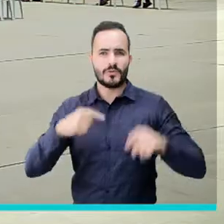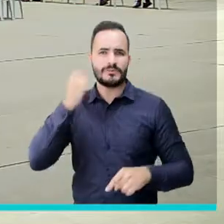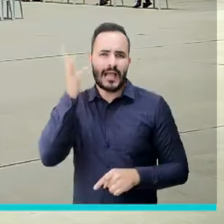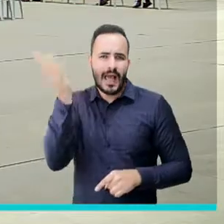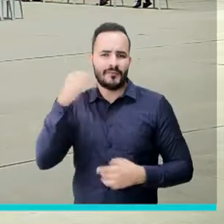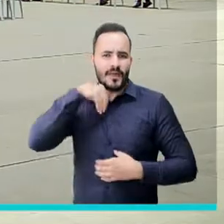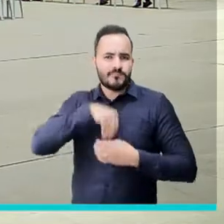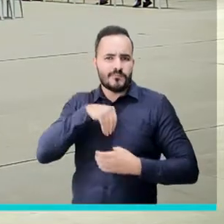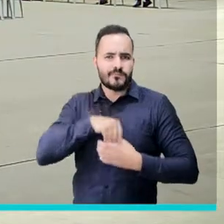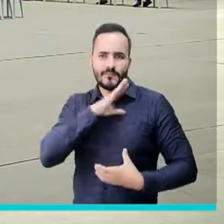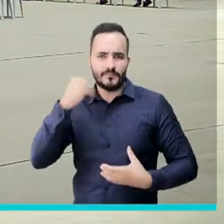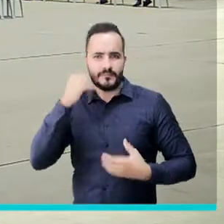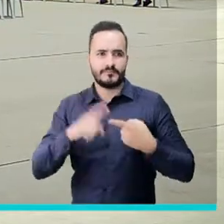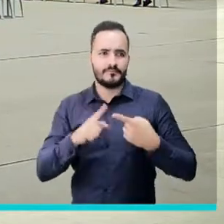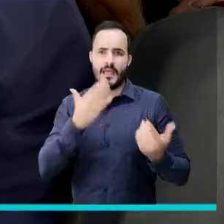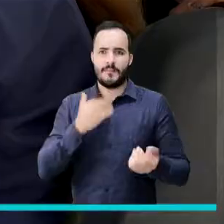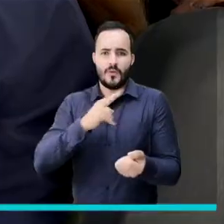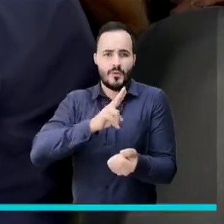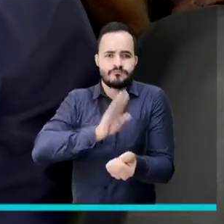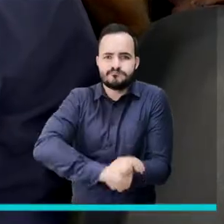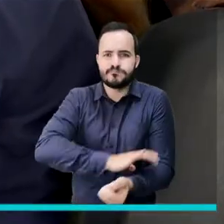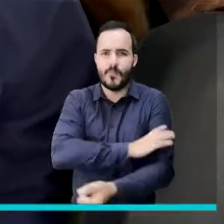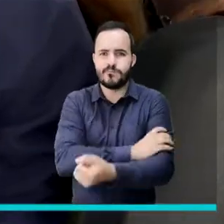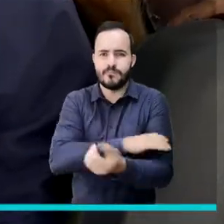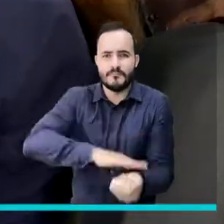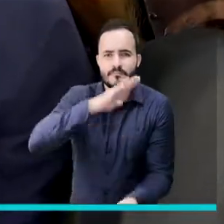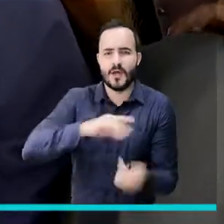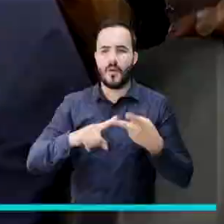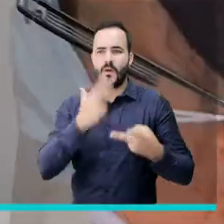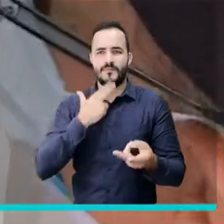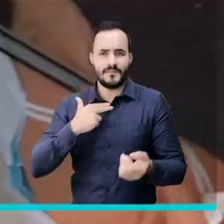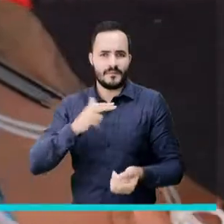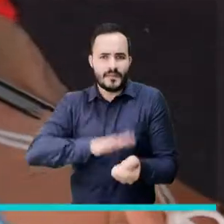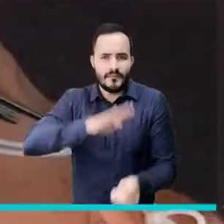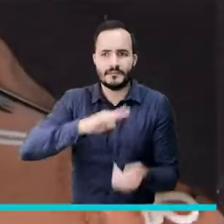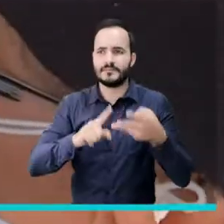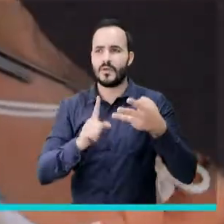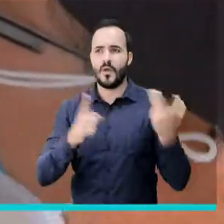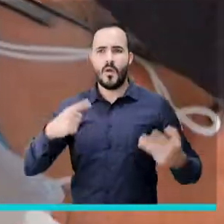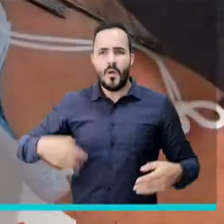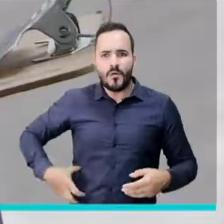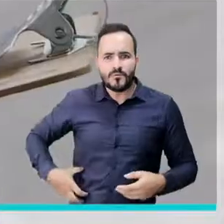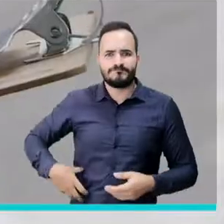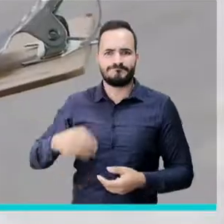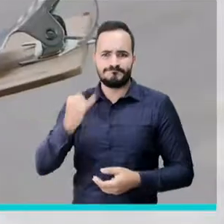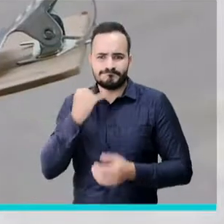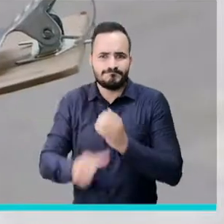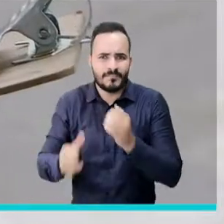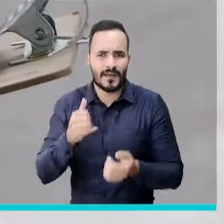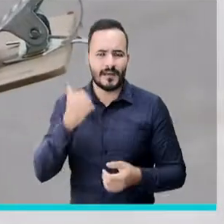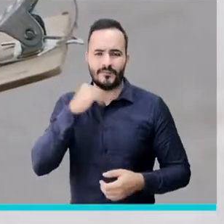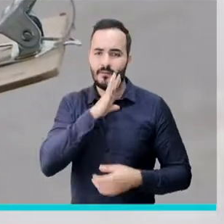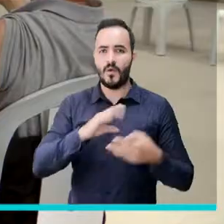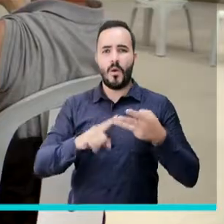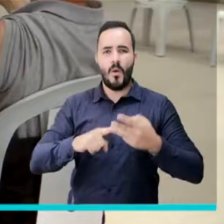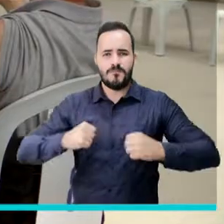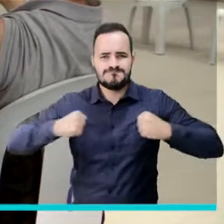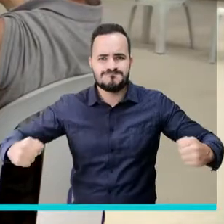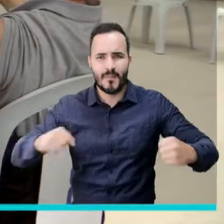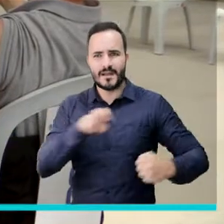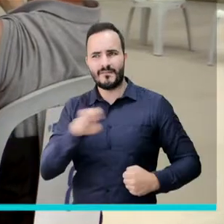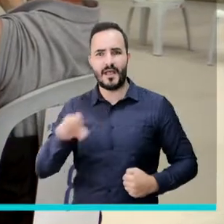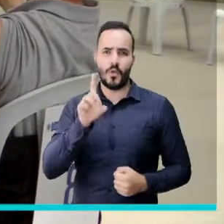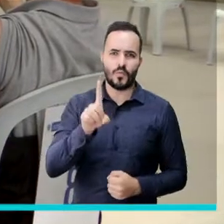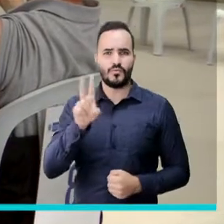con comorbilidades como enfermedades hipertensivas, diabetes, enfermedad renal,